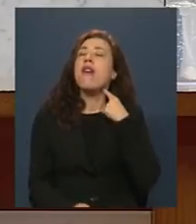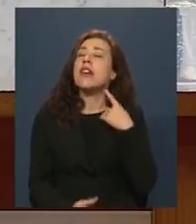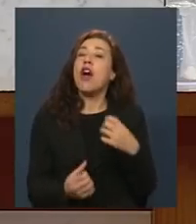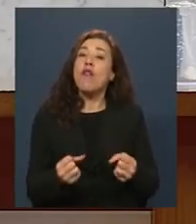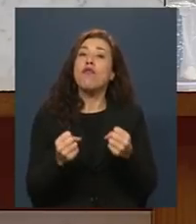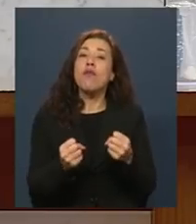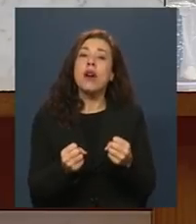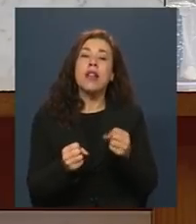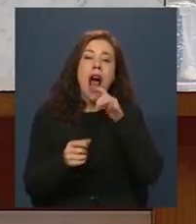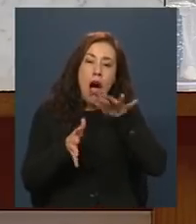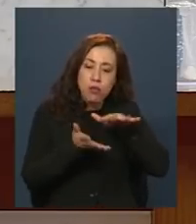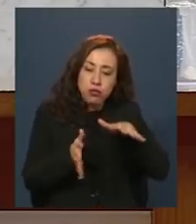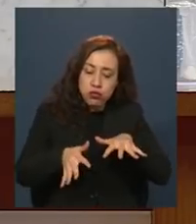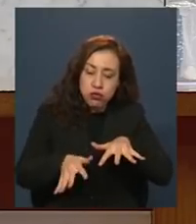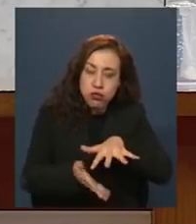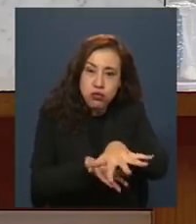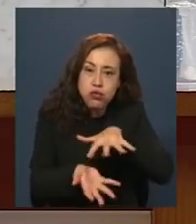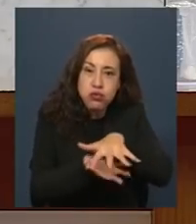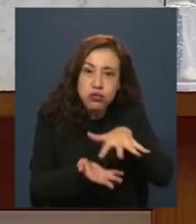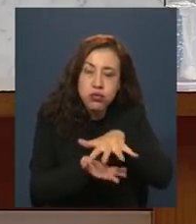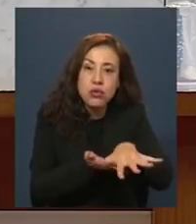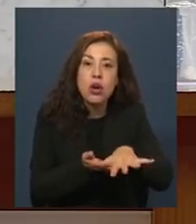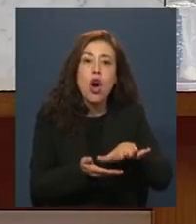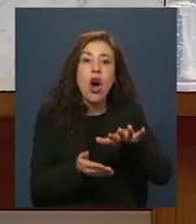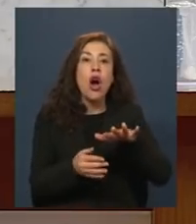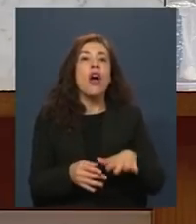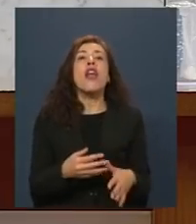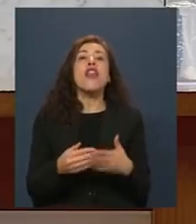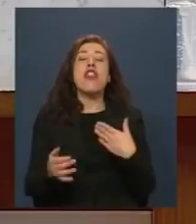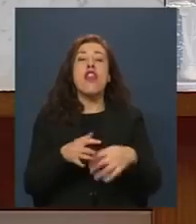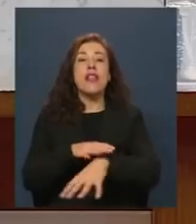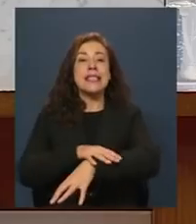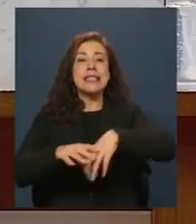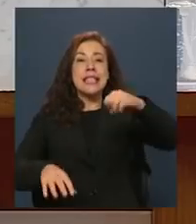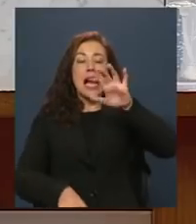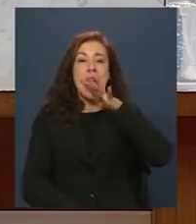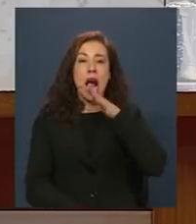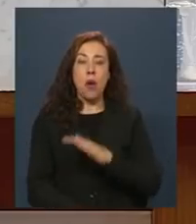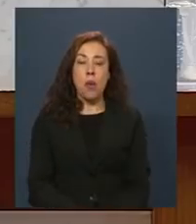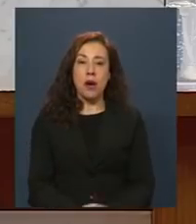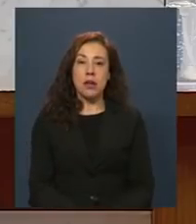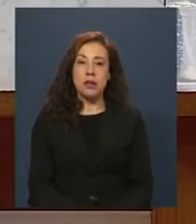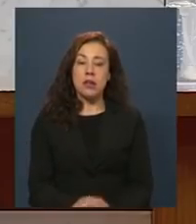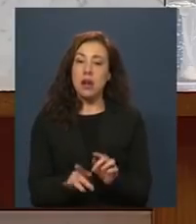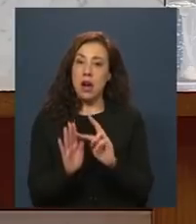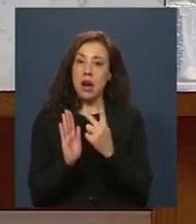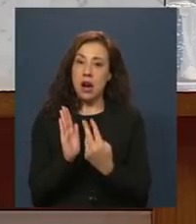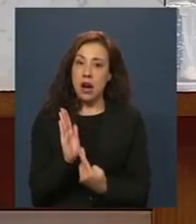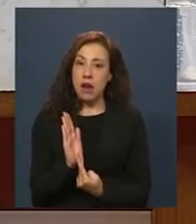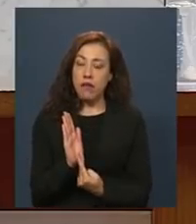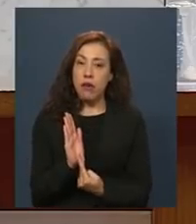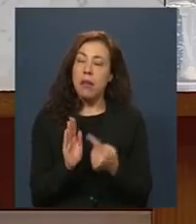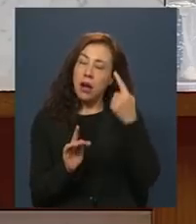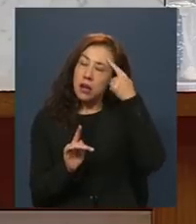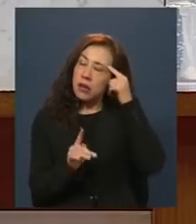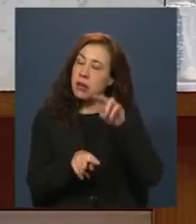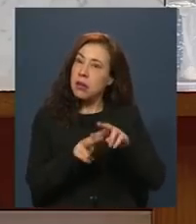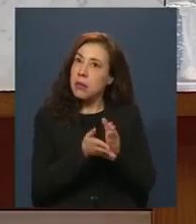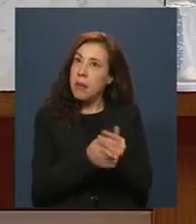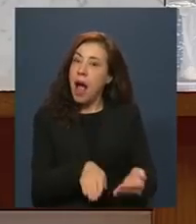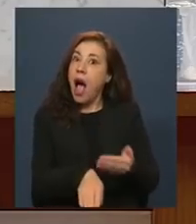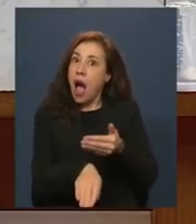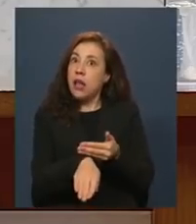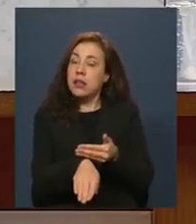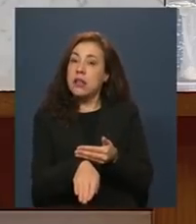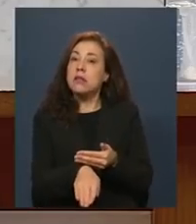un acuífero o fuente superficial de donde se extrae el agua. Es una reforma premonitoria del lugar que